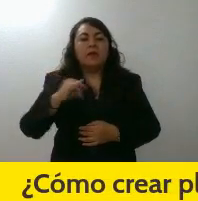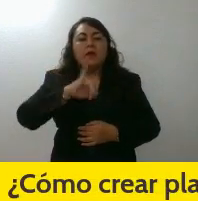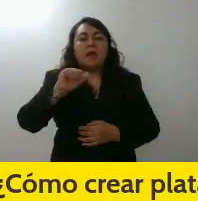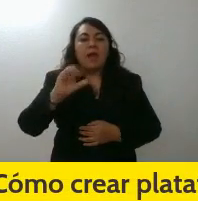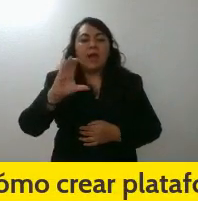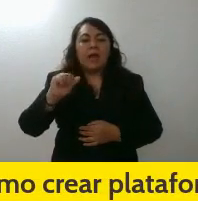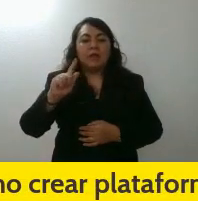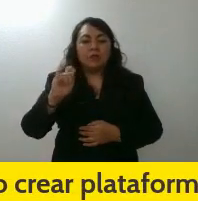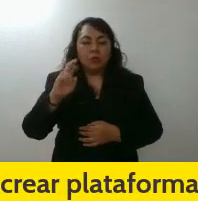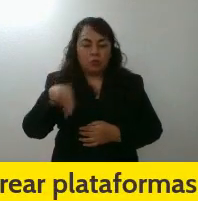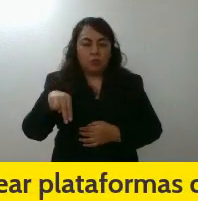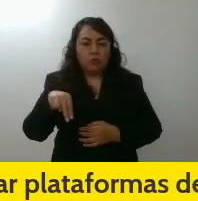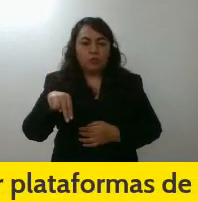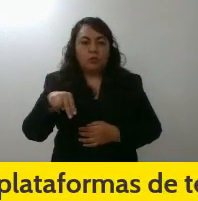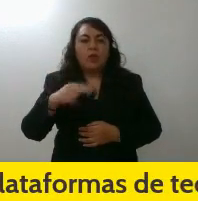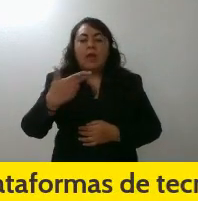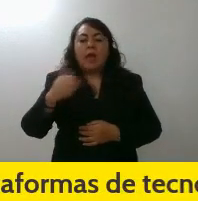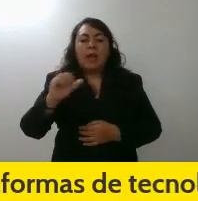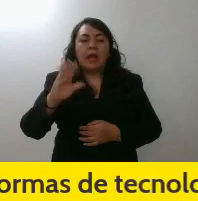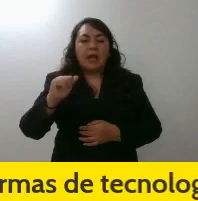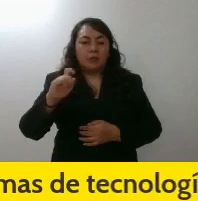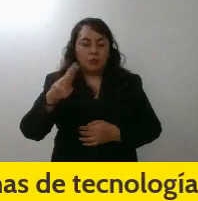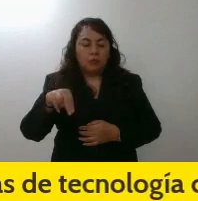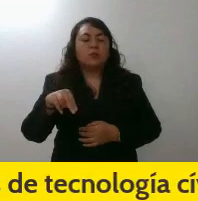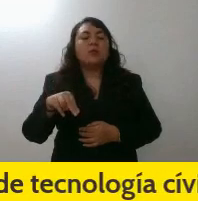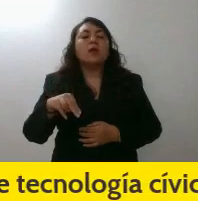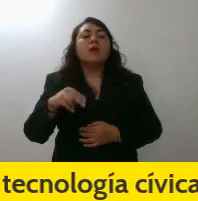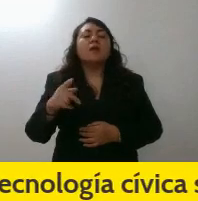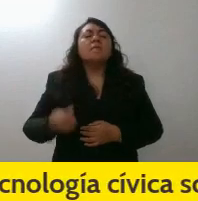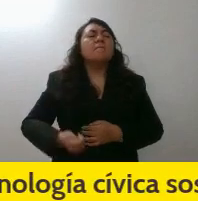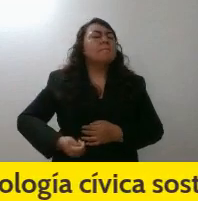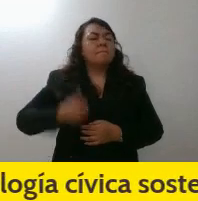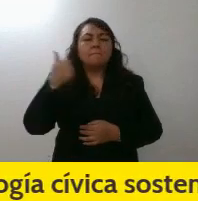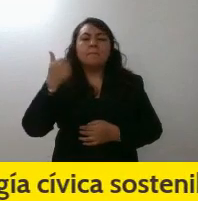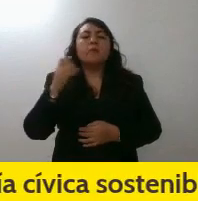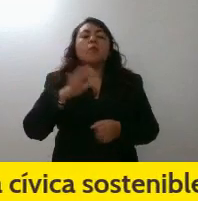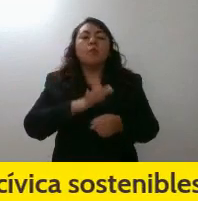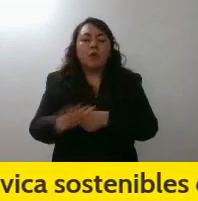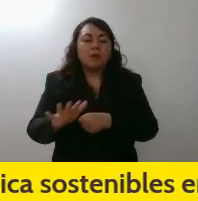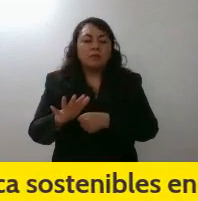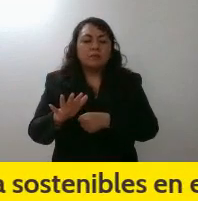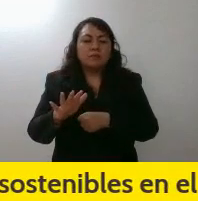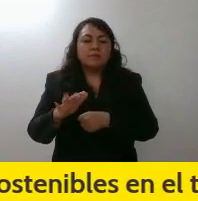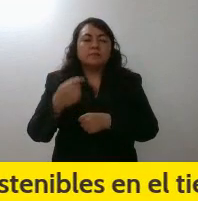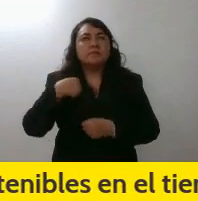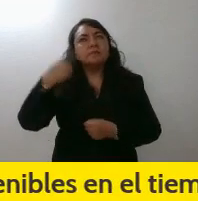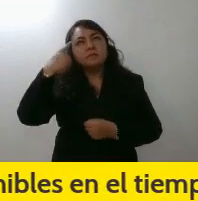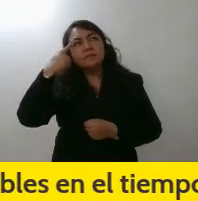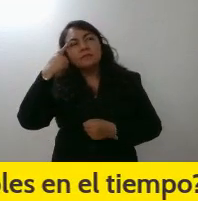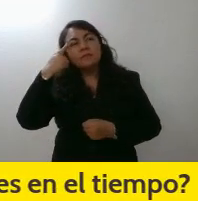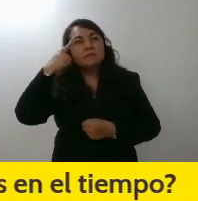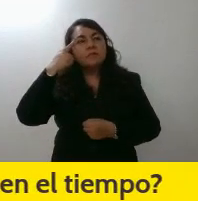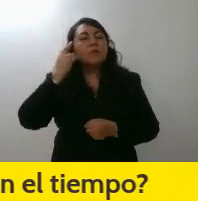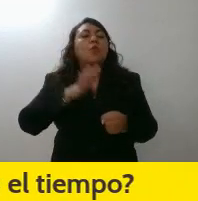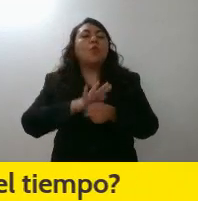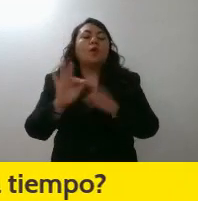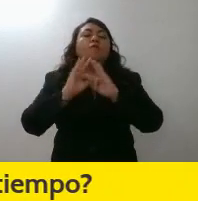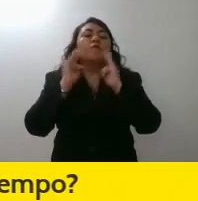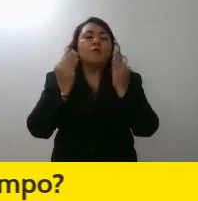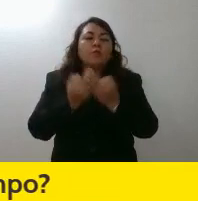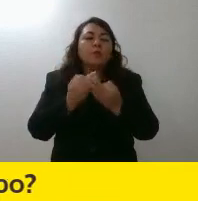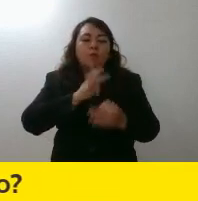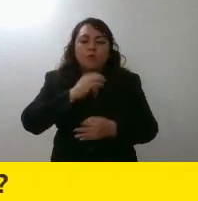ahí se pensó la idea y lo primero que se hizo fue pensar de qué manera se